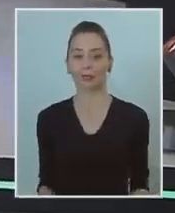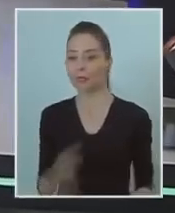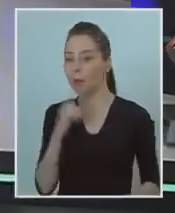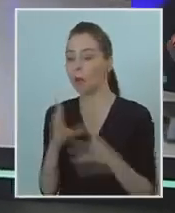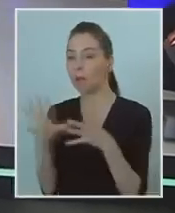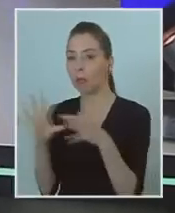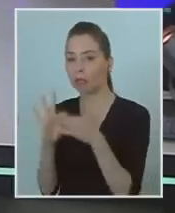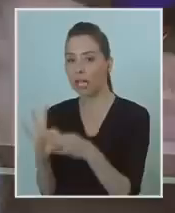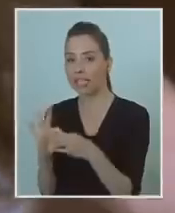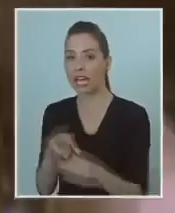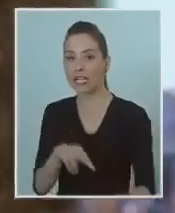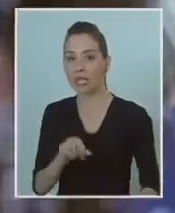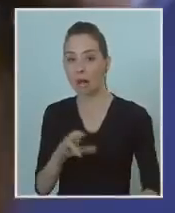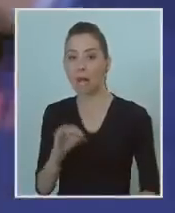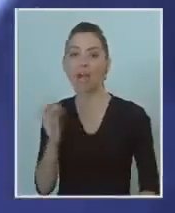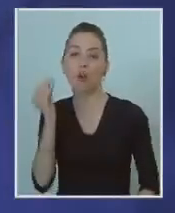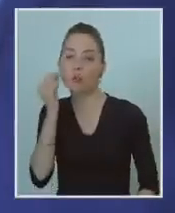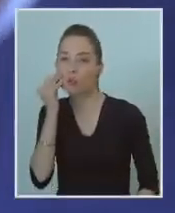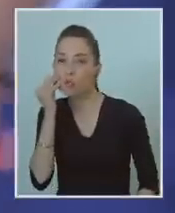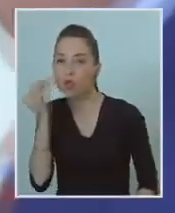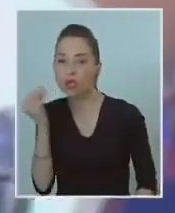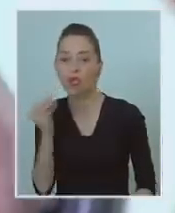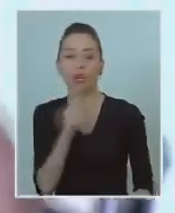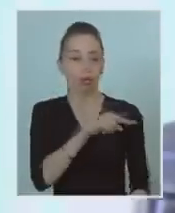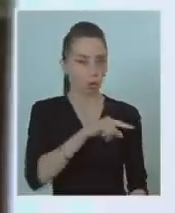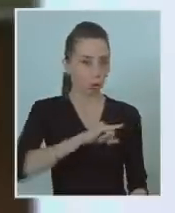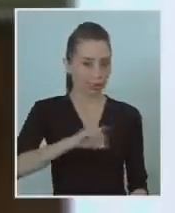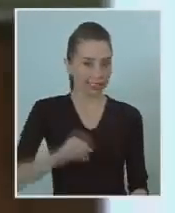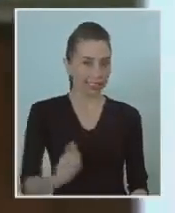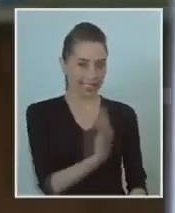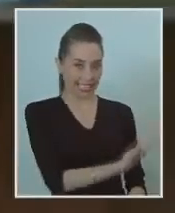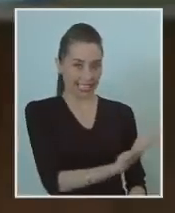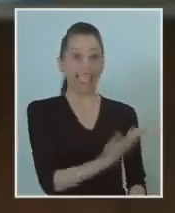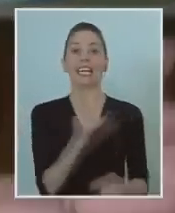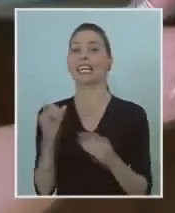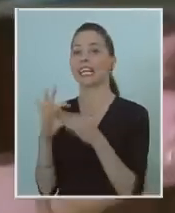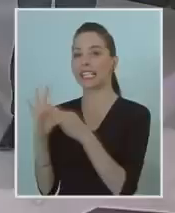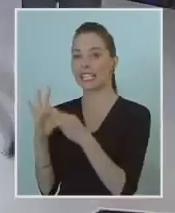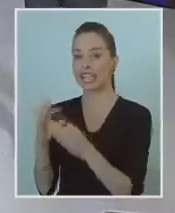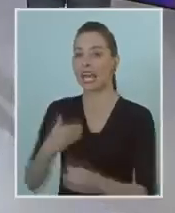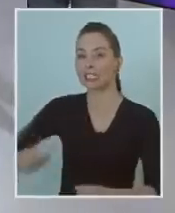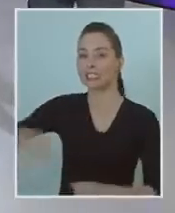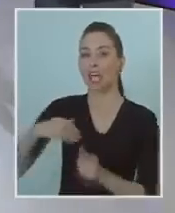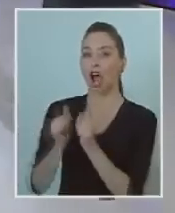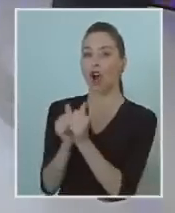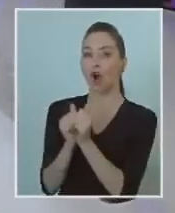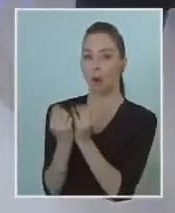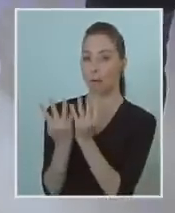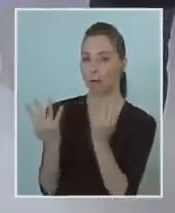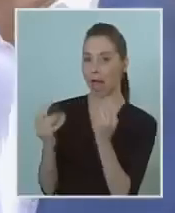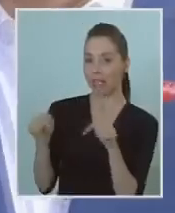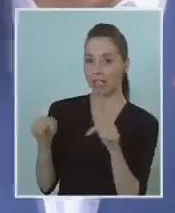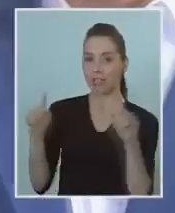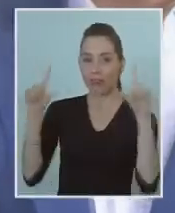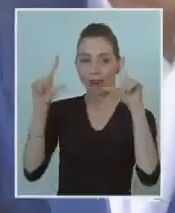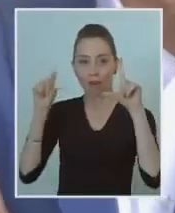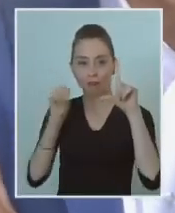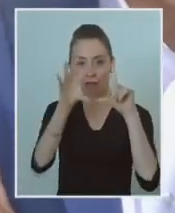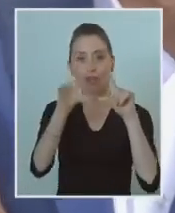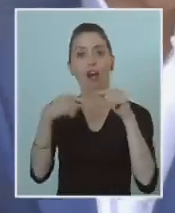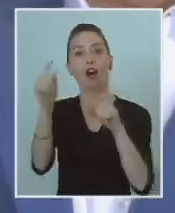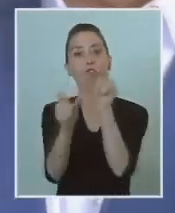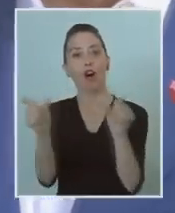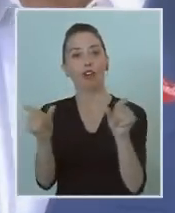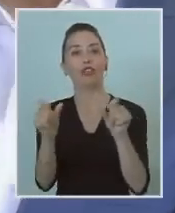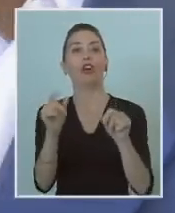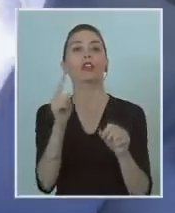Muchas gracias, Mario. Un beso. Y tú sigues. Gracias. Sí, pues gracias, Jorge, gracias a mis compañeros que hoy están en esta transmisión y los que se quedaron